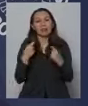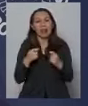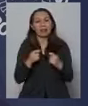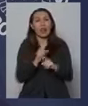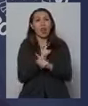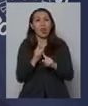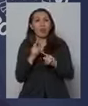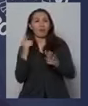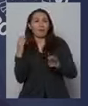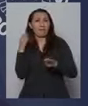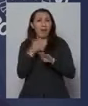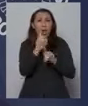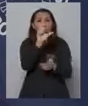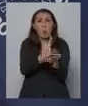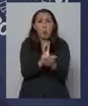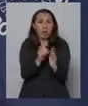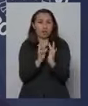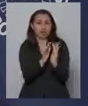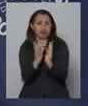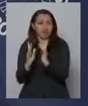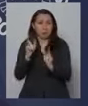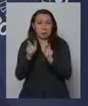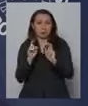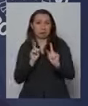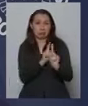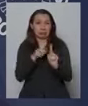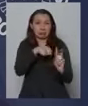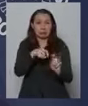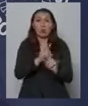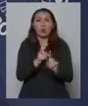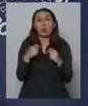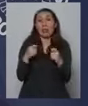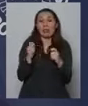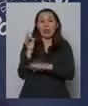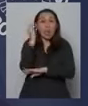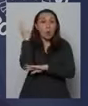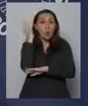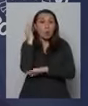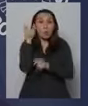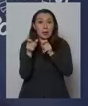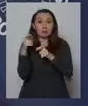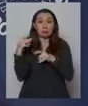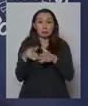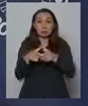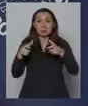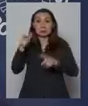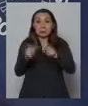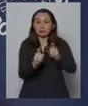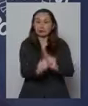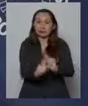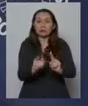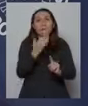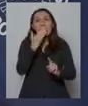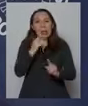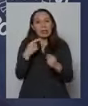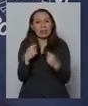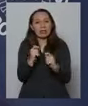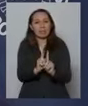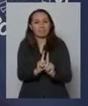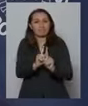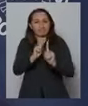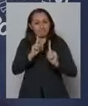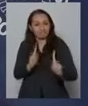las aglomeraciones, evitar las reuniones de un grupo importante de personas, mantener el